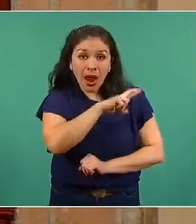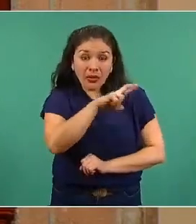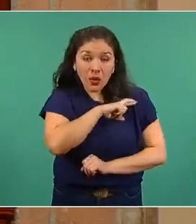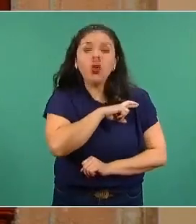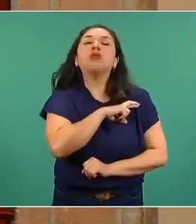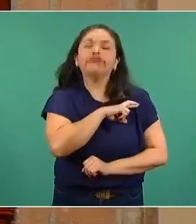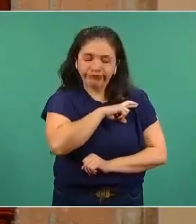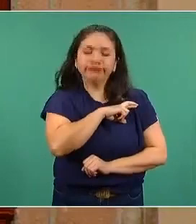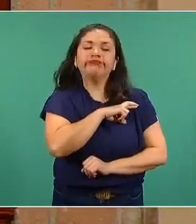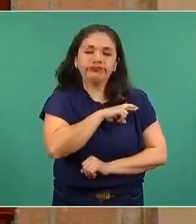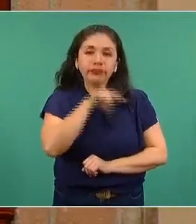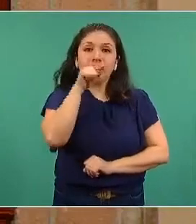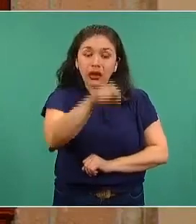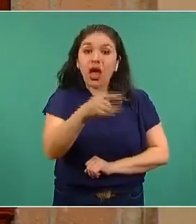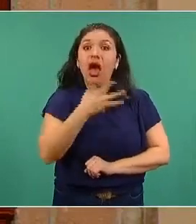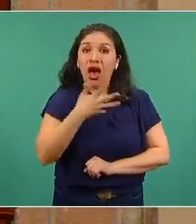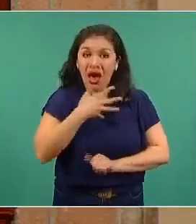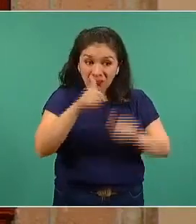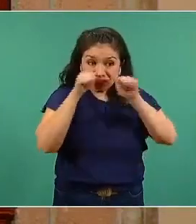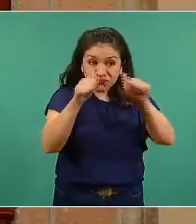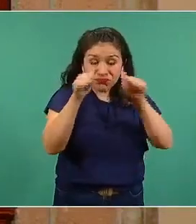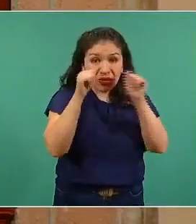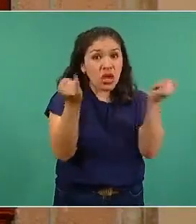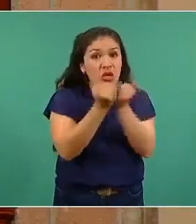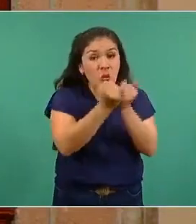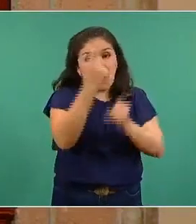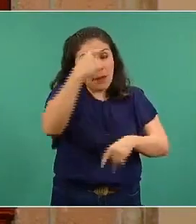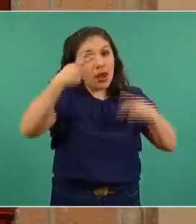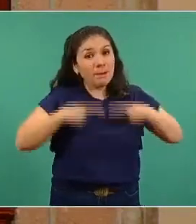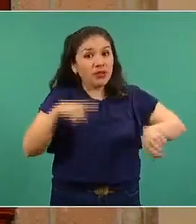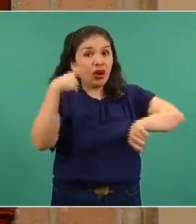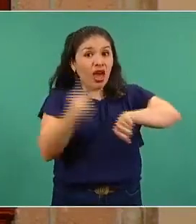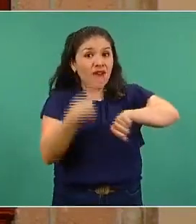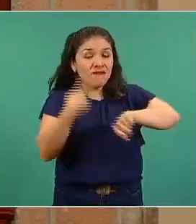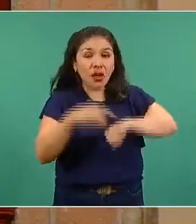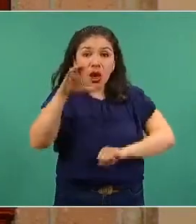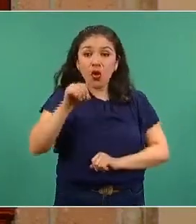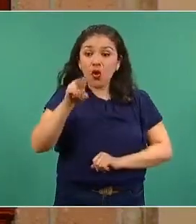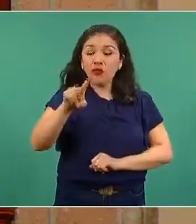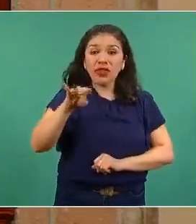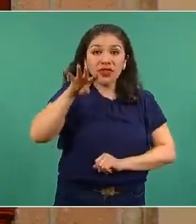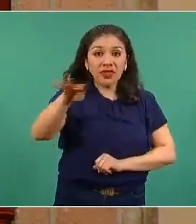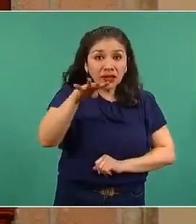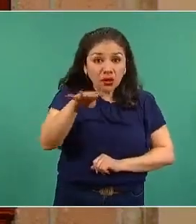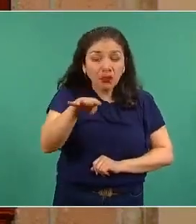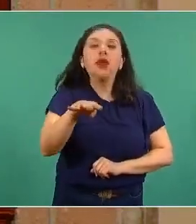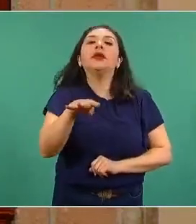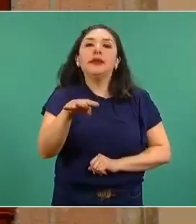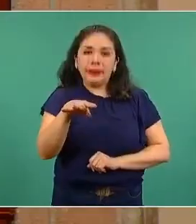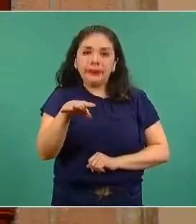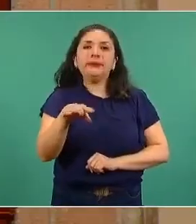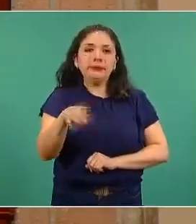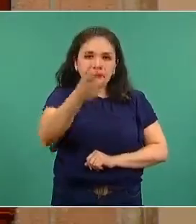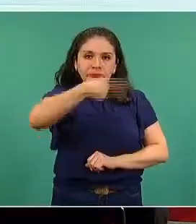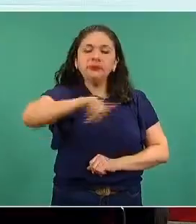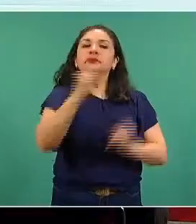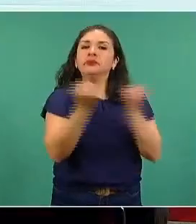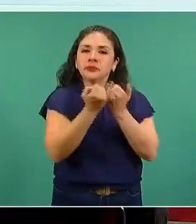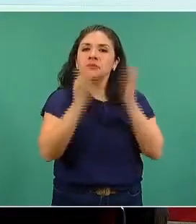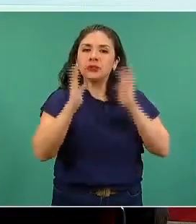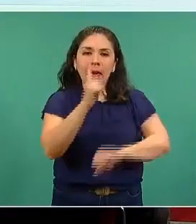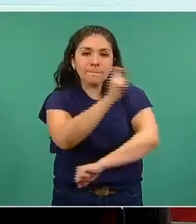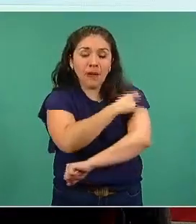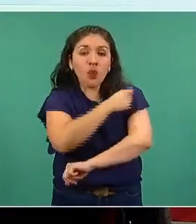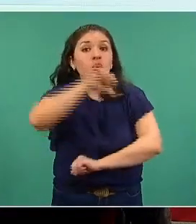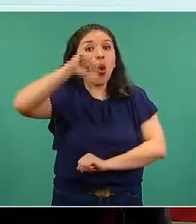privado, que tienen una exposición semejante a las unidades de atención COVID, están siendo vacunadas.